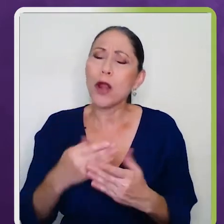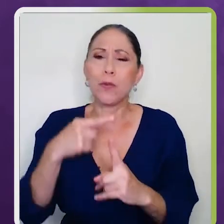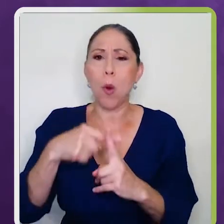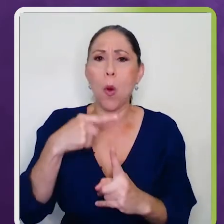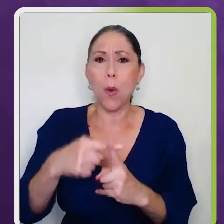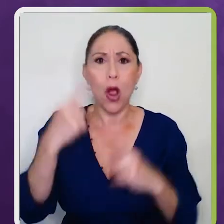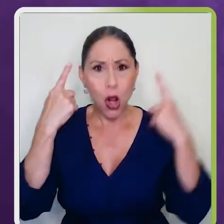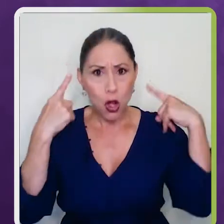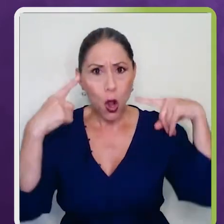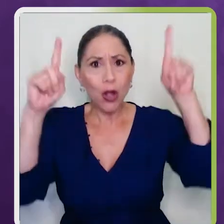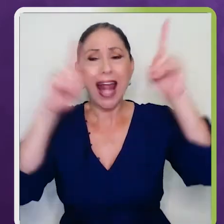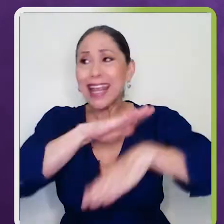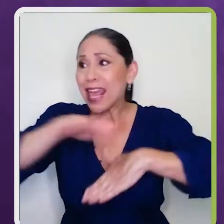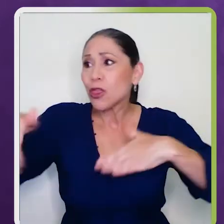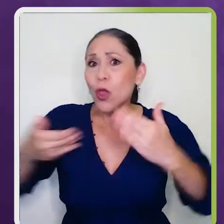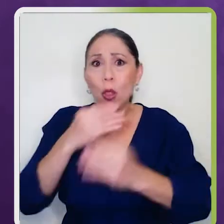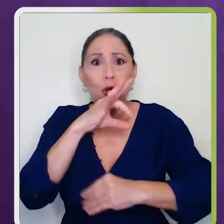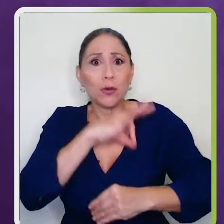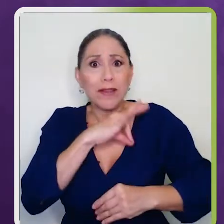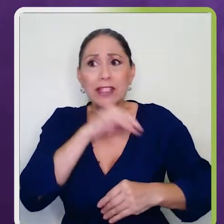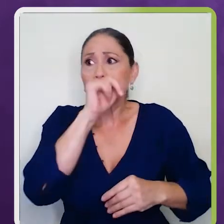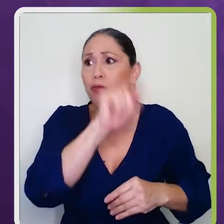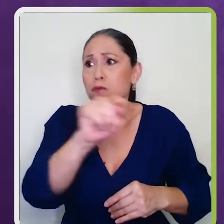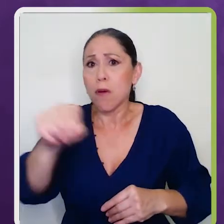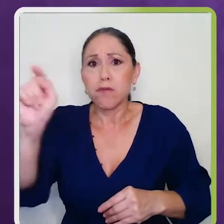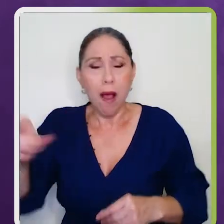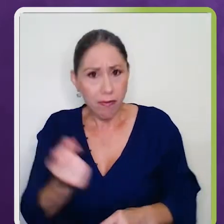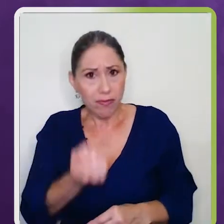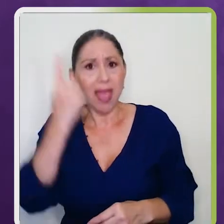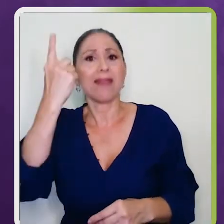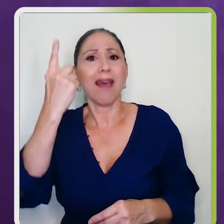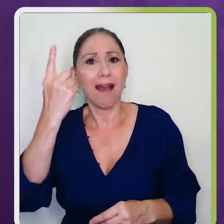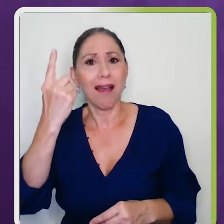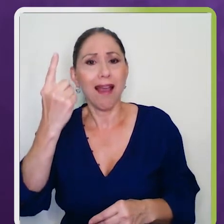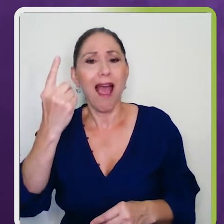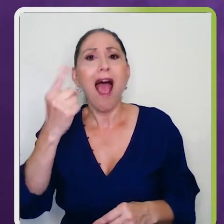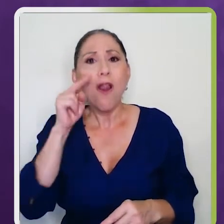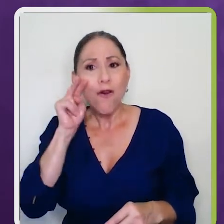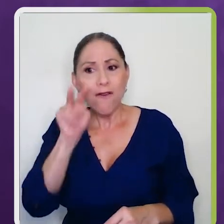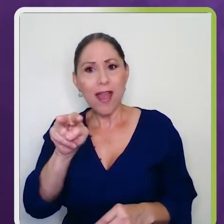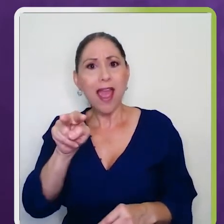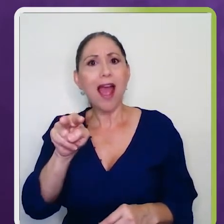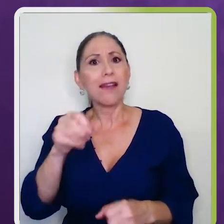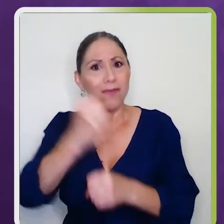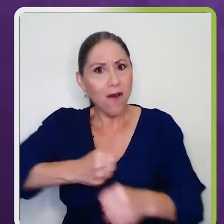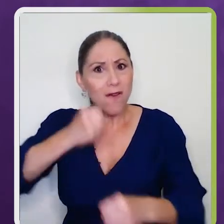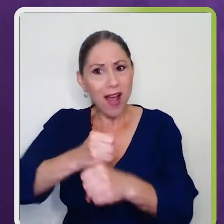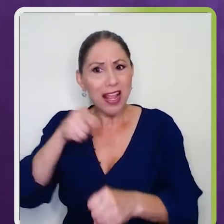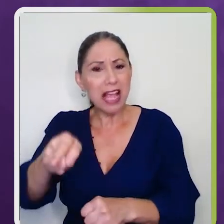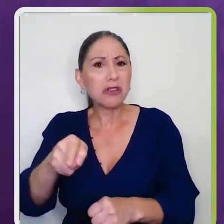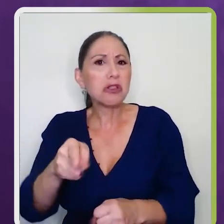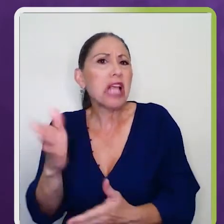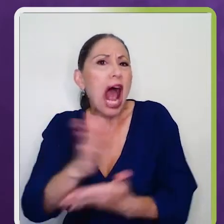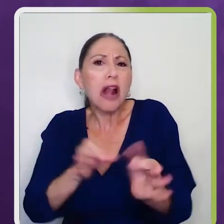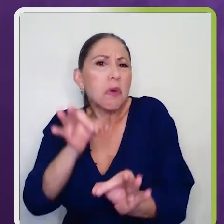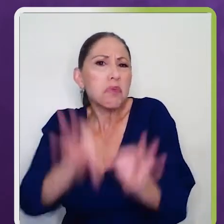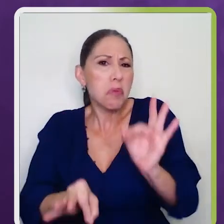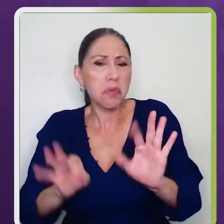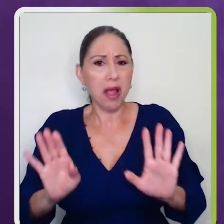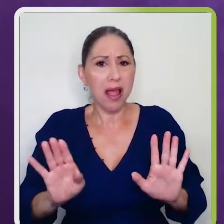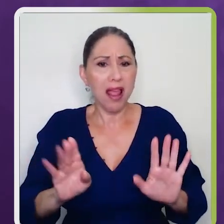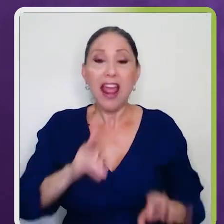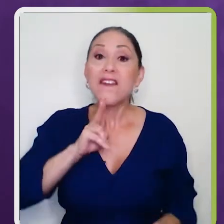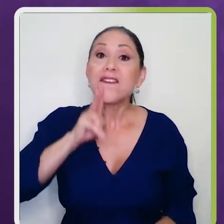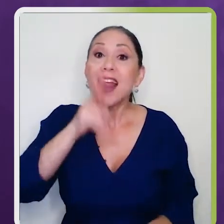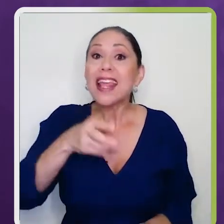que la cadena de valor entienda esto, lo vea, apueste, y es una apuesta pequeña, porque